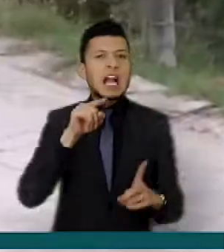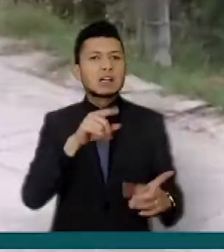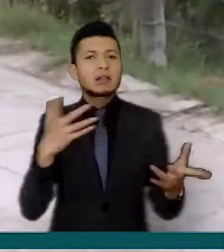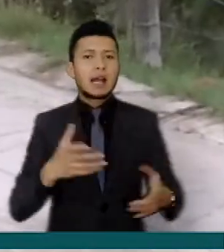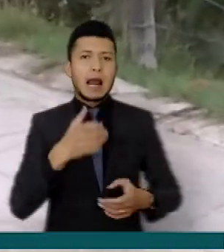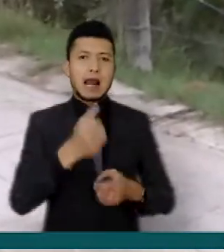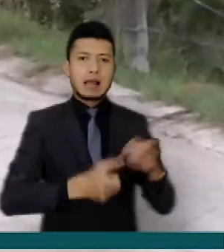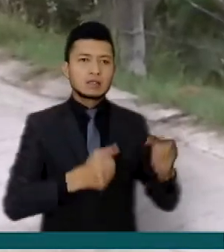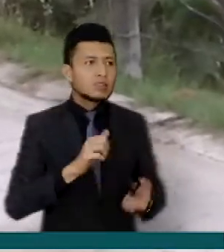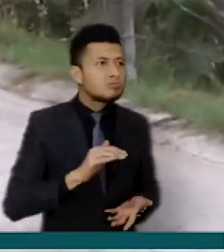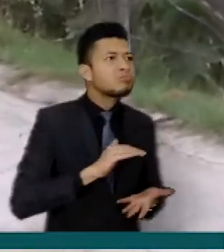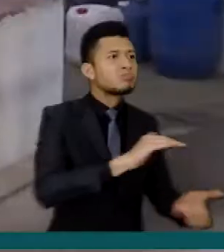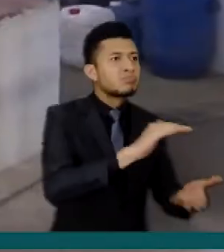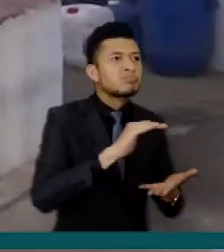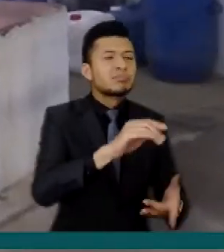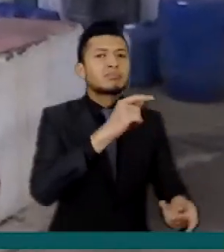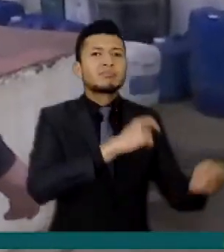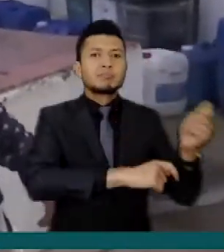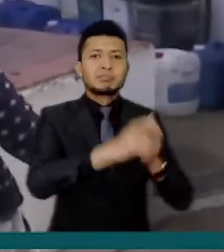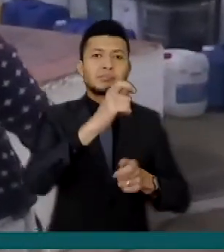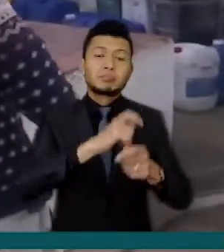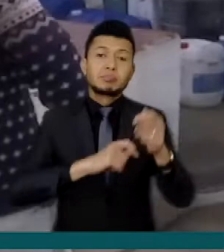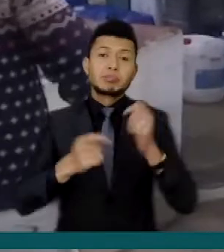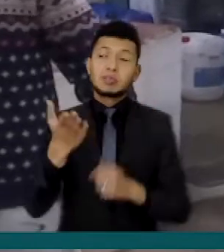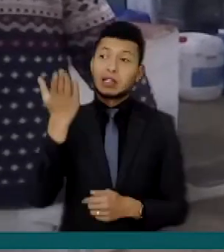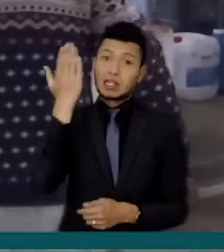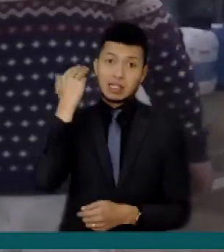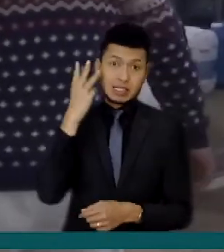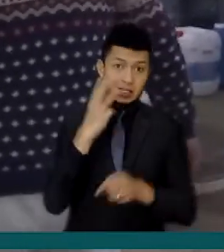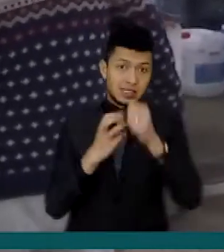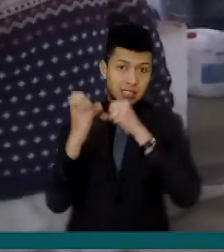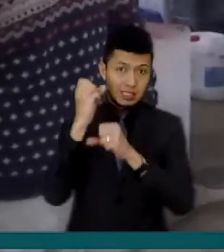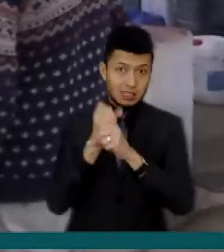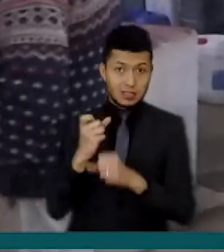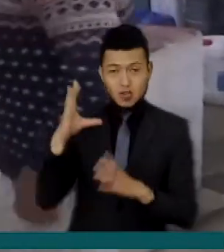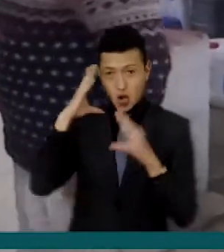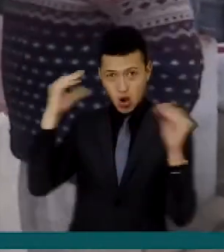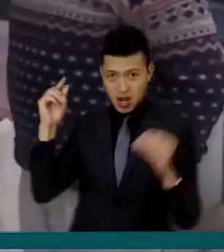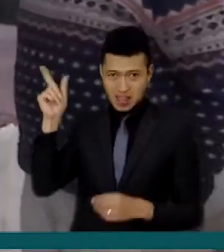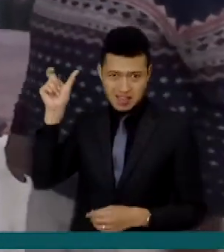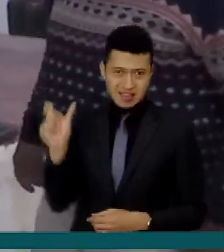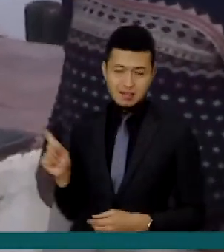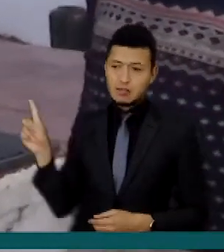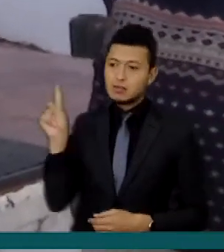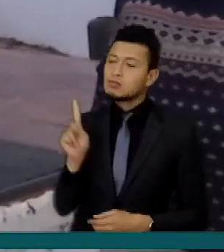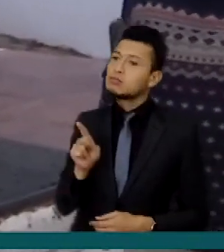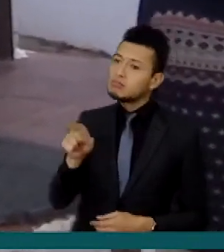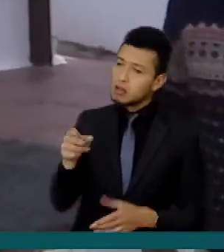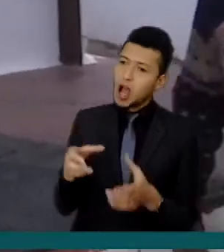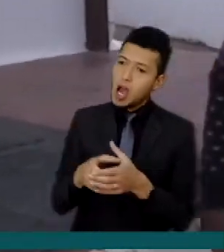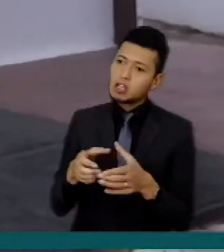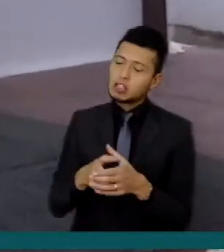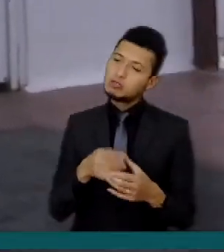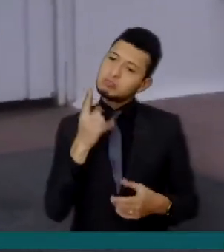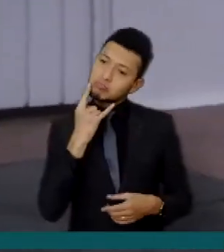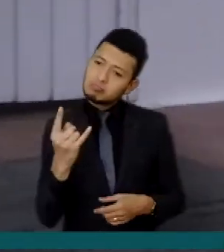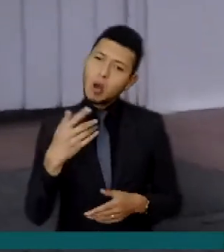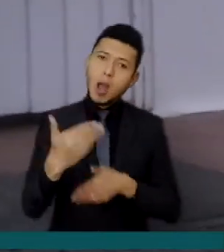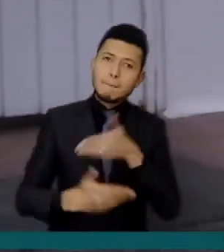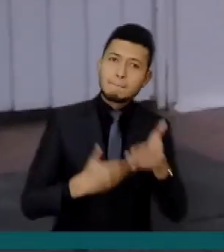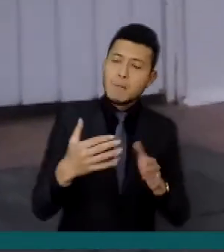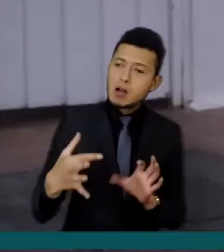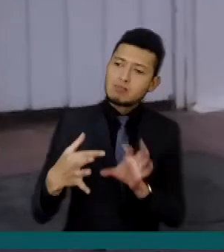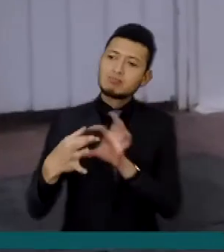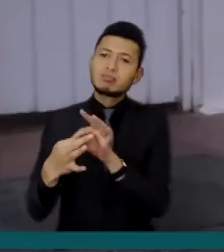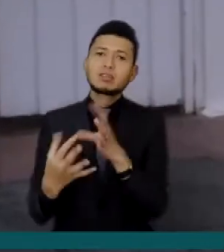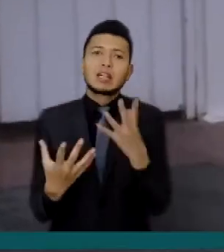a llevar leche a varios puntos del país. Pero hace 3 años, un holandés supo de la asociación y quiso vincularse al proceso que llevaban ellos